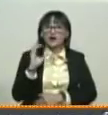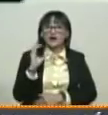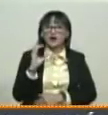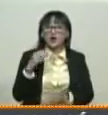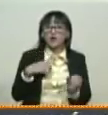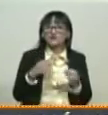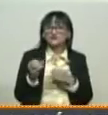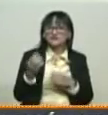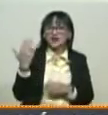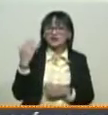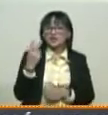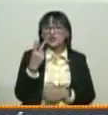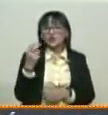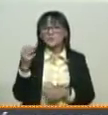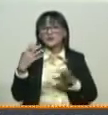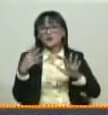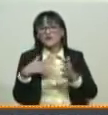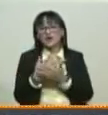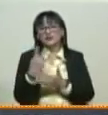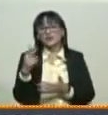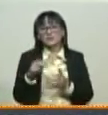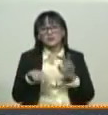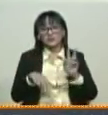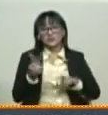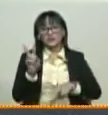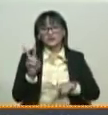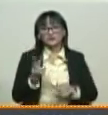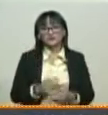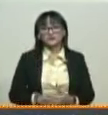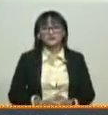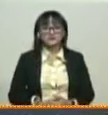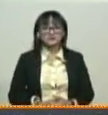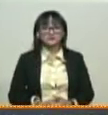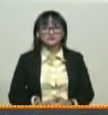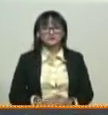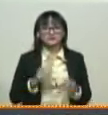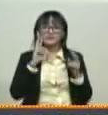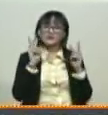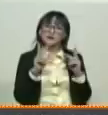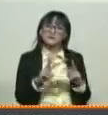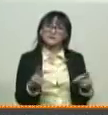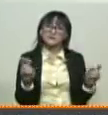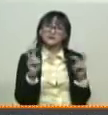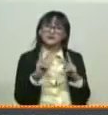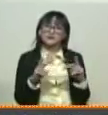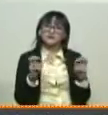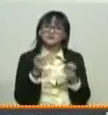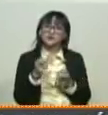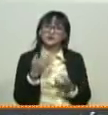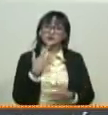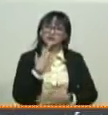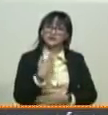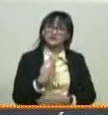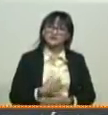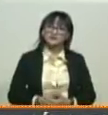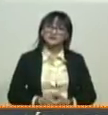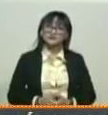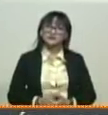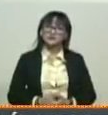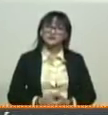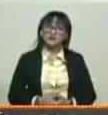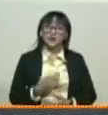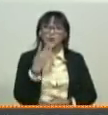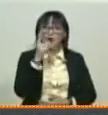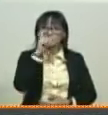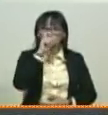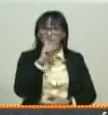años 2009 a 2012. Las investigaciones que hemos adelantado han revelado que durante esos